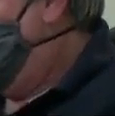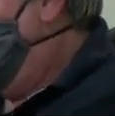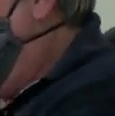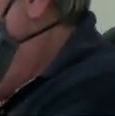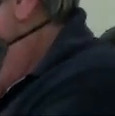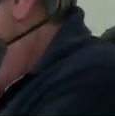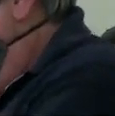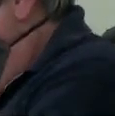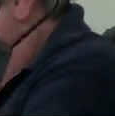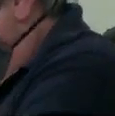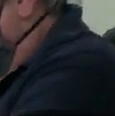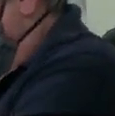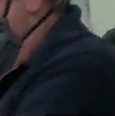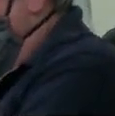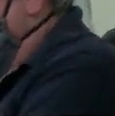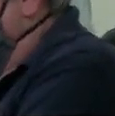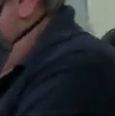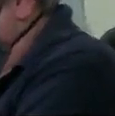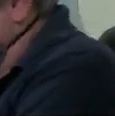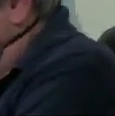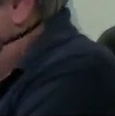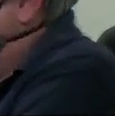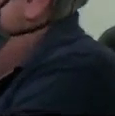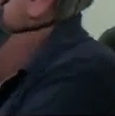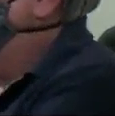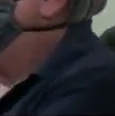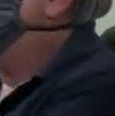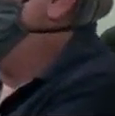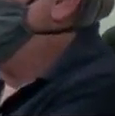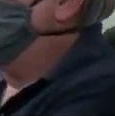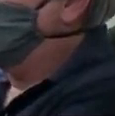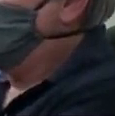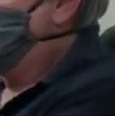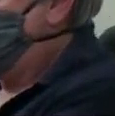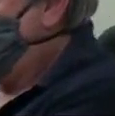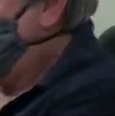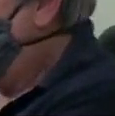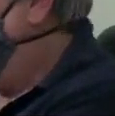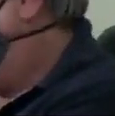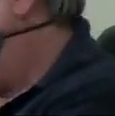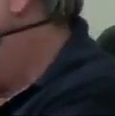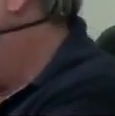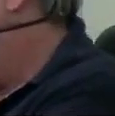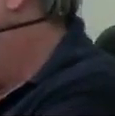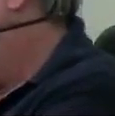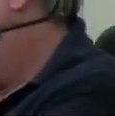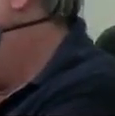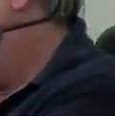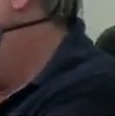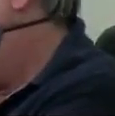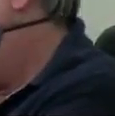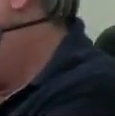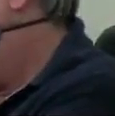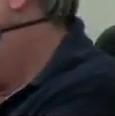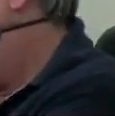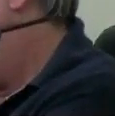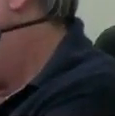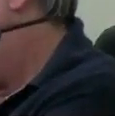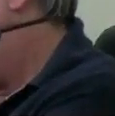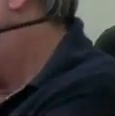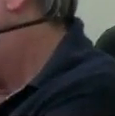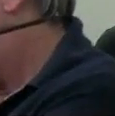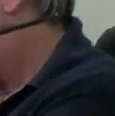de la Presidenta, que si se puede hacer un pedido de informe al servicio penitenciario, contemplando justamente el motivo por el